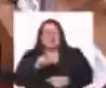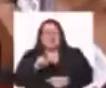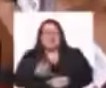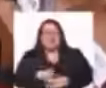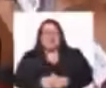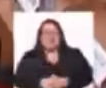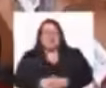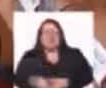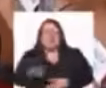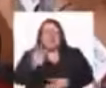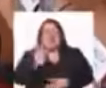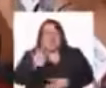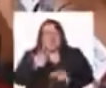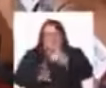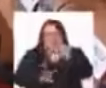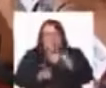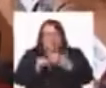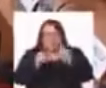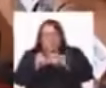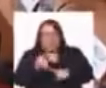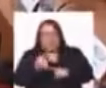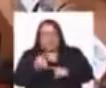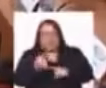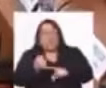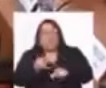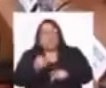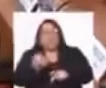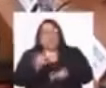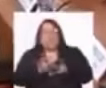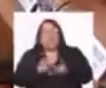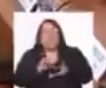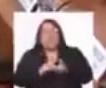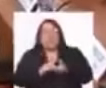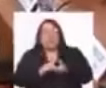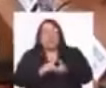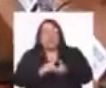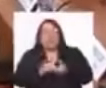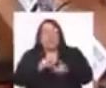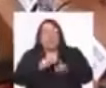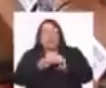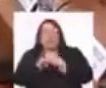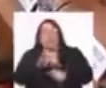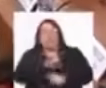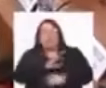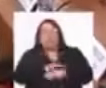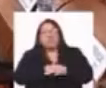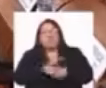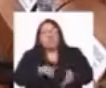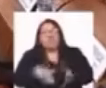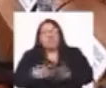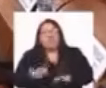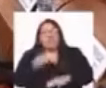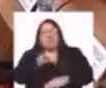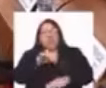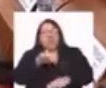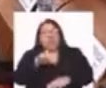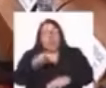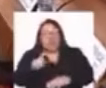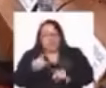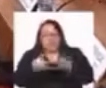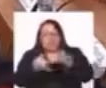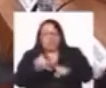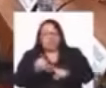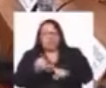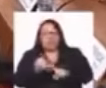dirección. Cuatro preguntas, señor presidente. Una, ¿cuántas veces han cambiado de fiscales en el caso de las muertes de Juliaca?